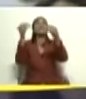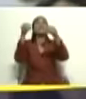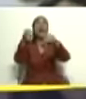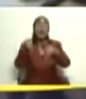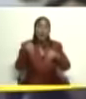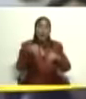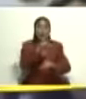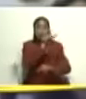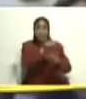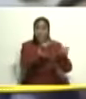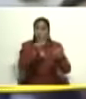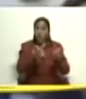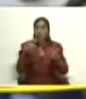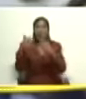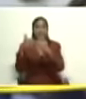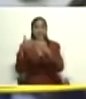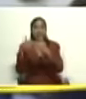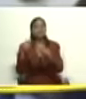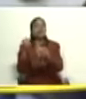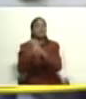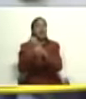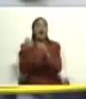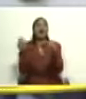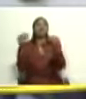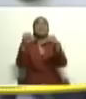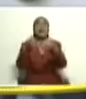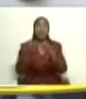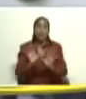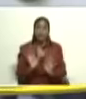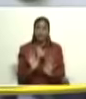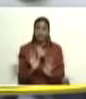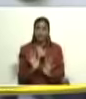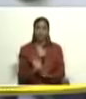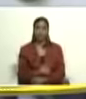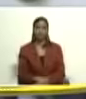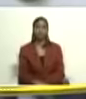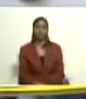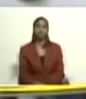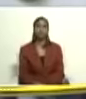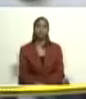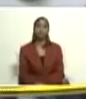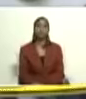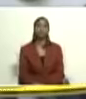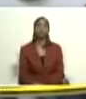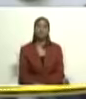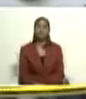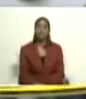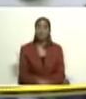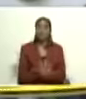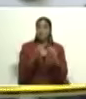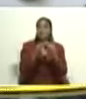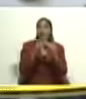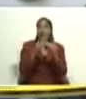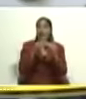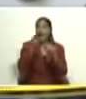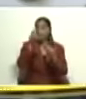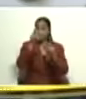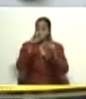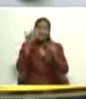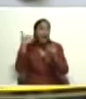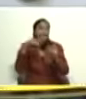las ventajas de ese acuerdo. Que los estados sociales redujeron las desigualdades y sociedades